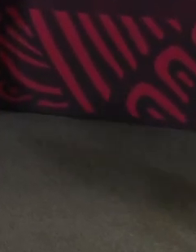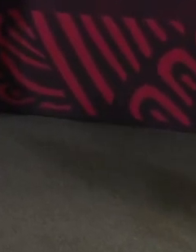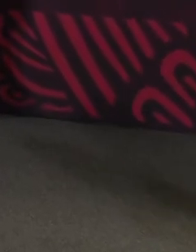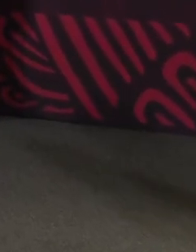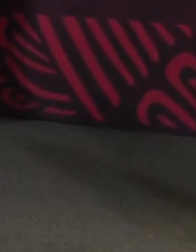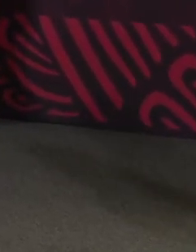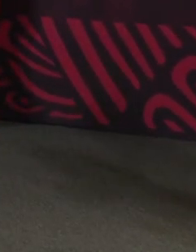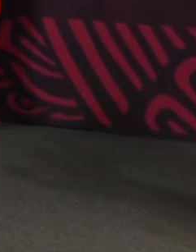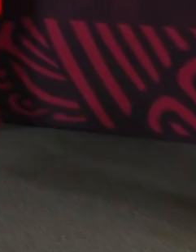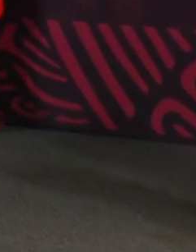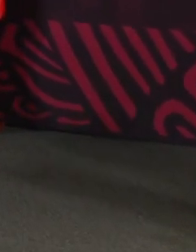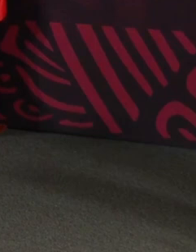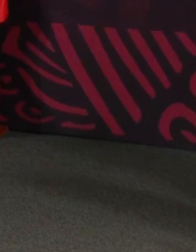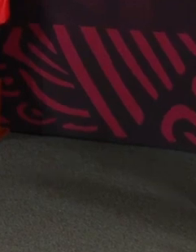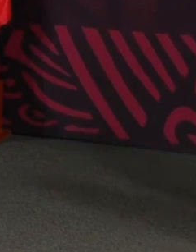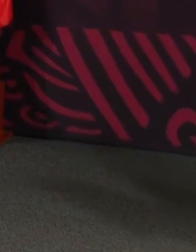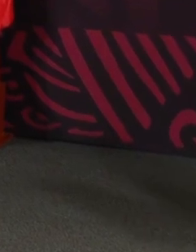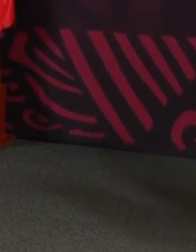Hay que